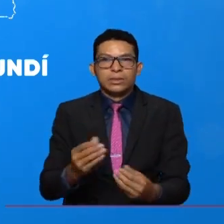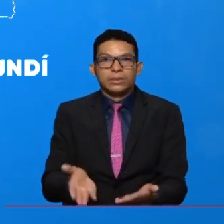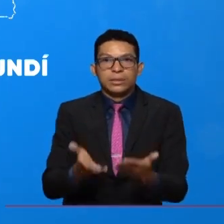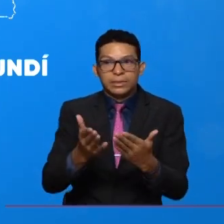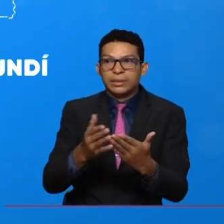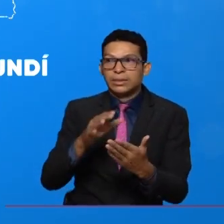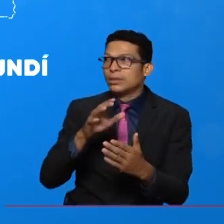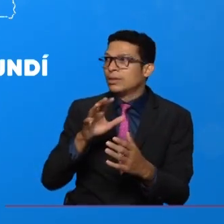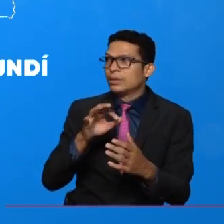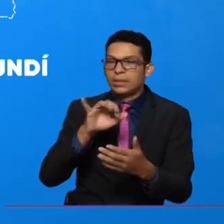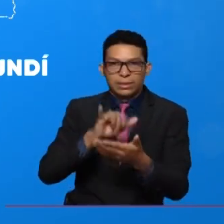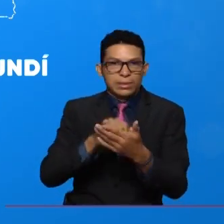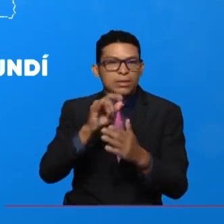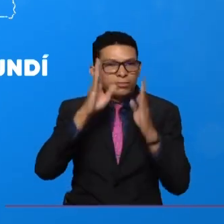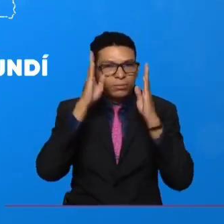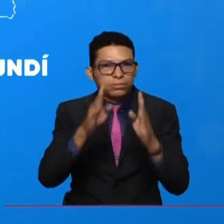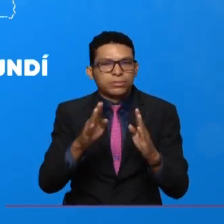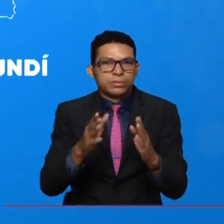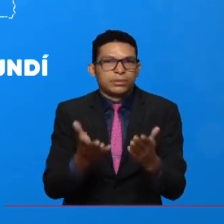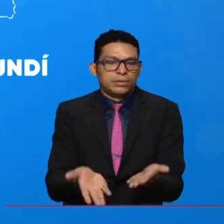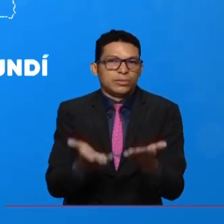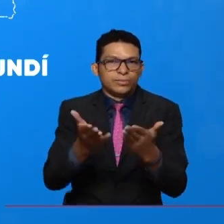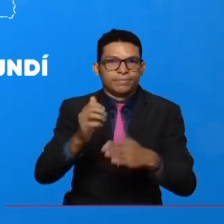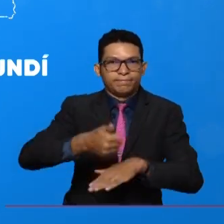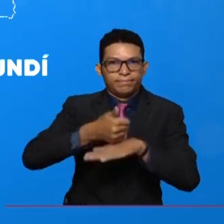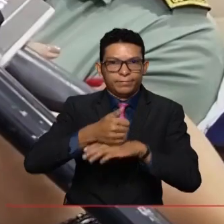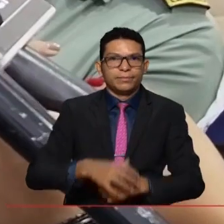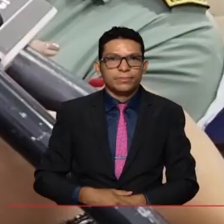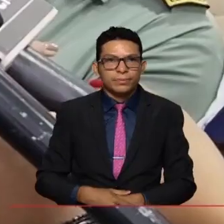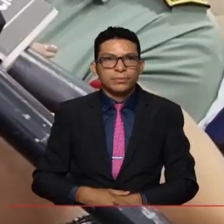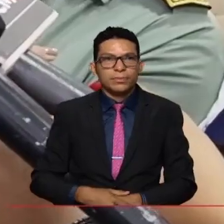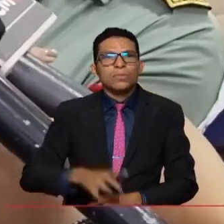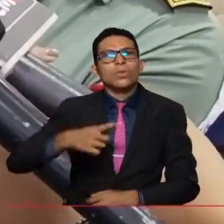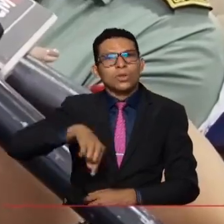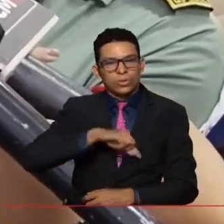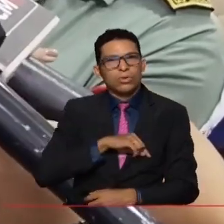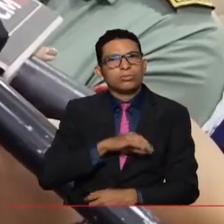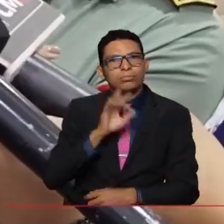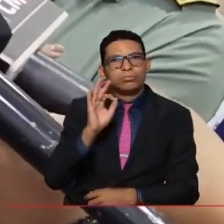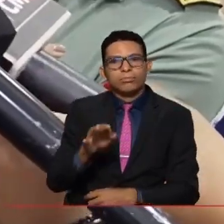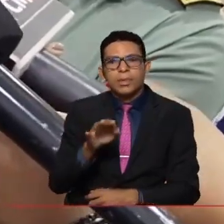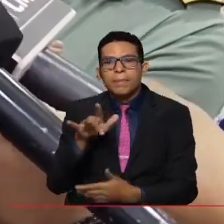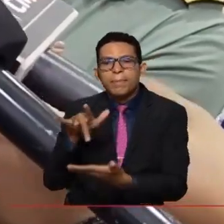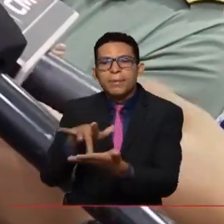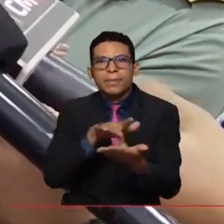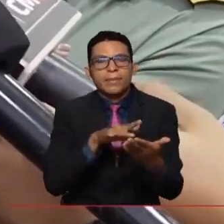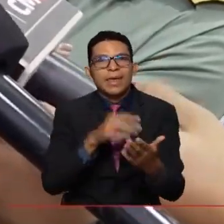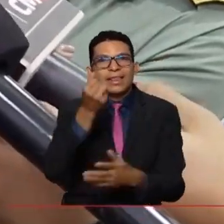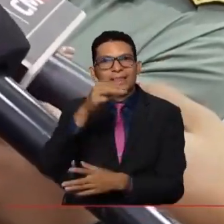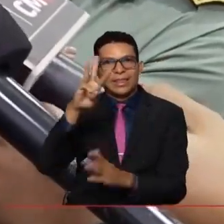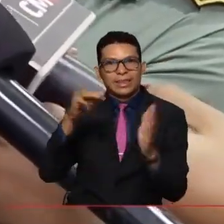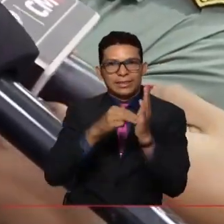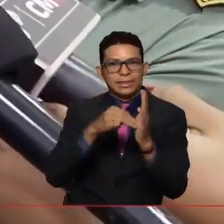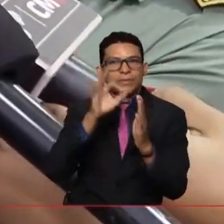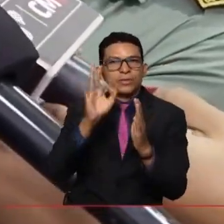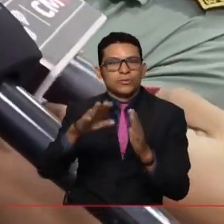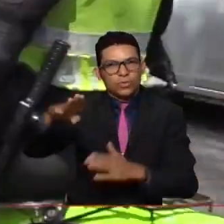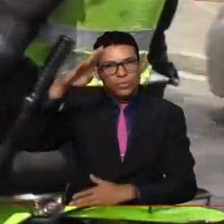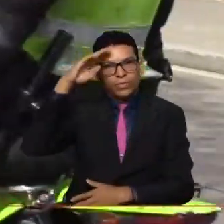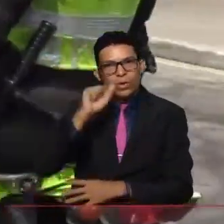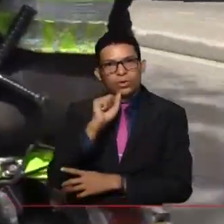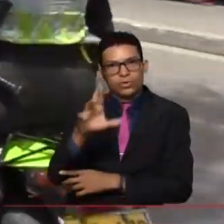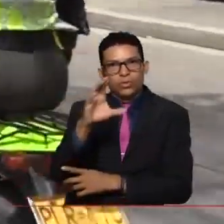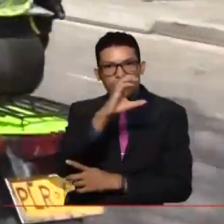y Tumaco concentran la atención de las autoridades. Vamos a tener una presencia de más de 13.000 policías en el suroccidente del